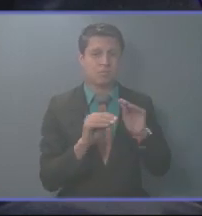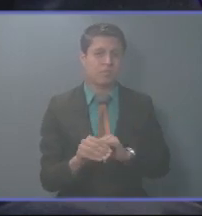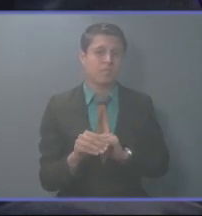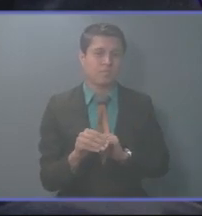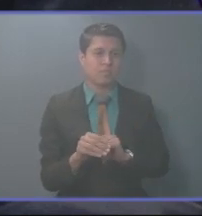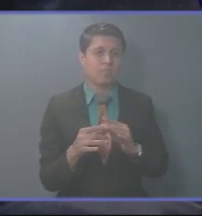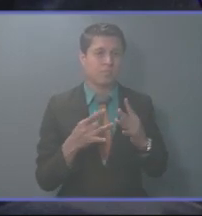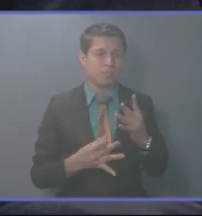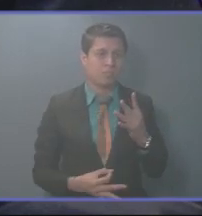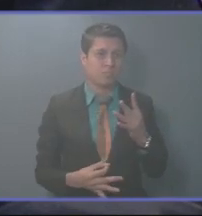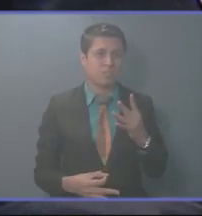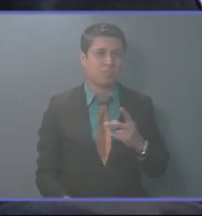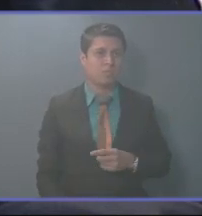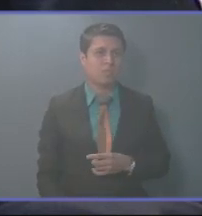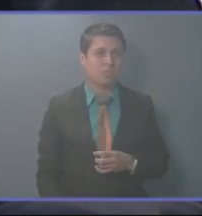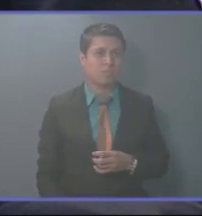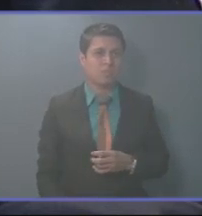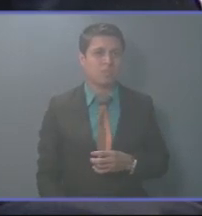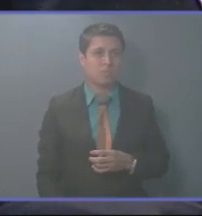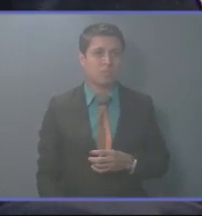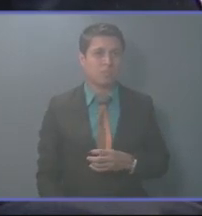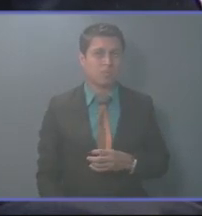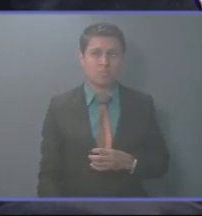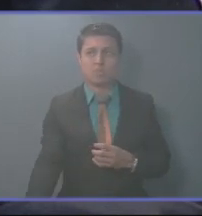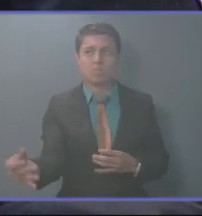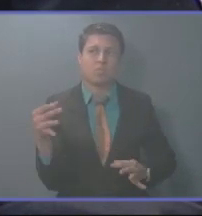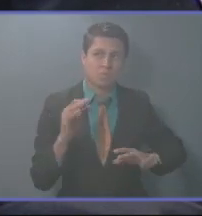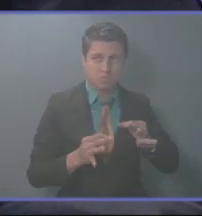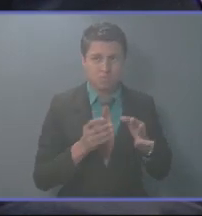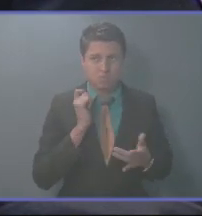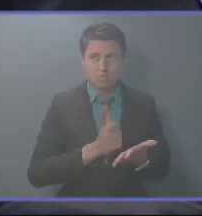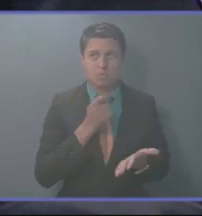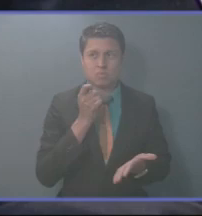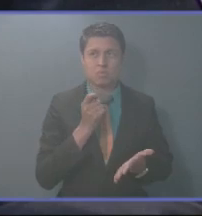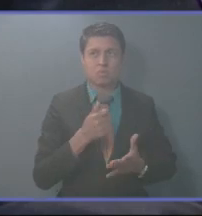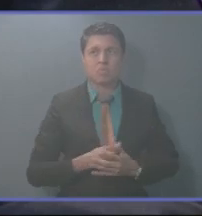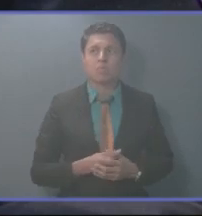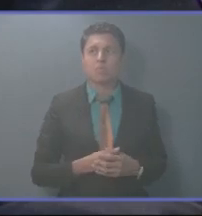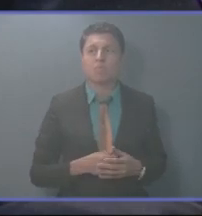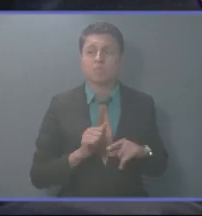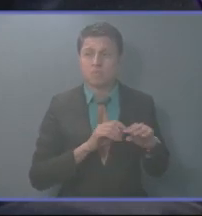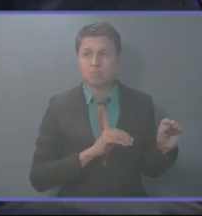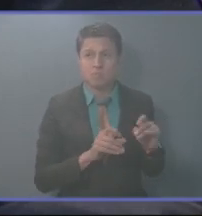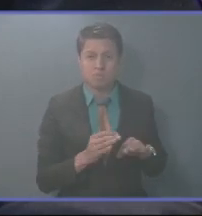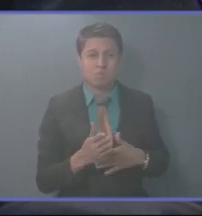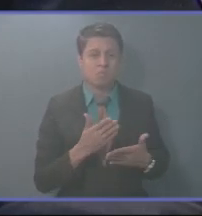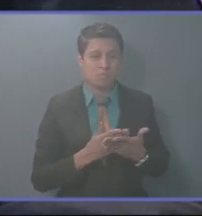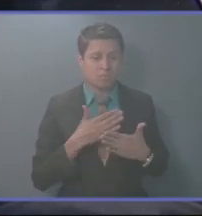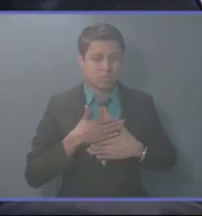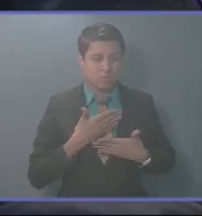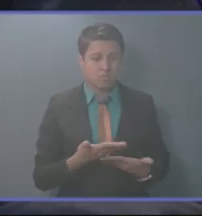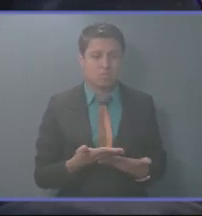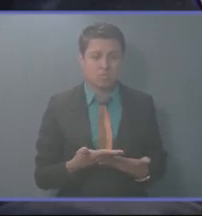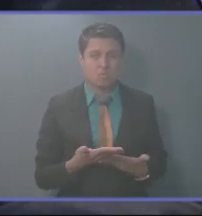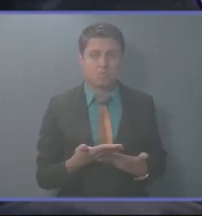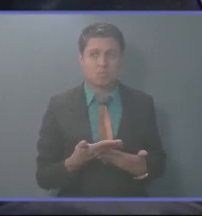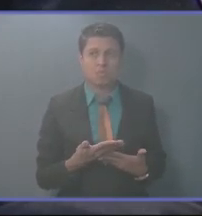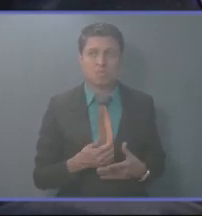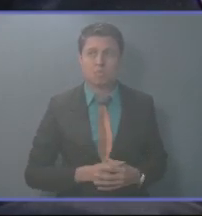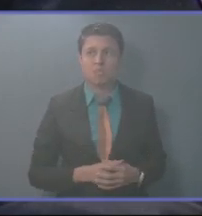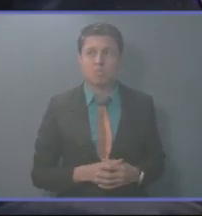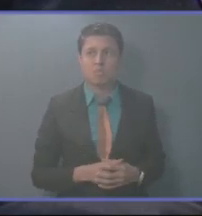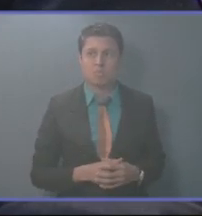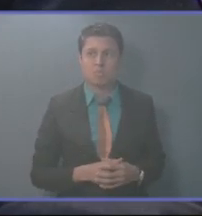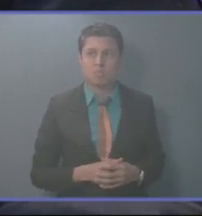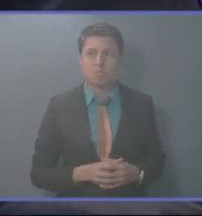presente ley en lo concerniente a la investigación y juzgamiento de los casos que sean cometidos a su régimen tendrán vigencia limitada en